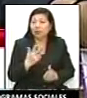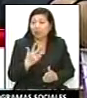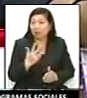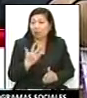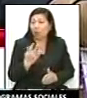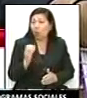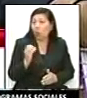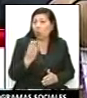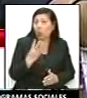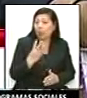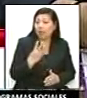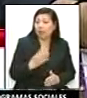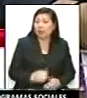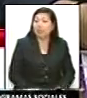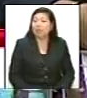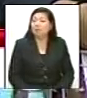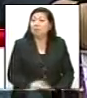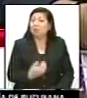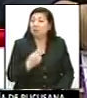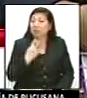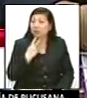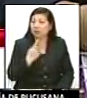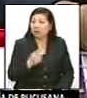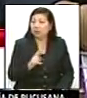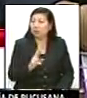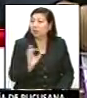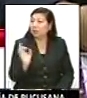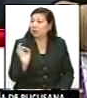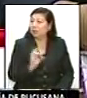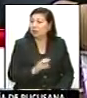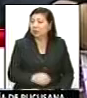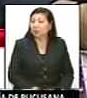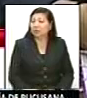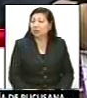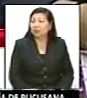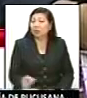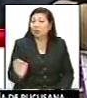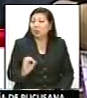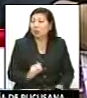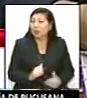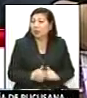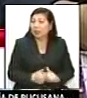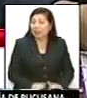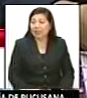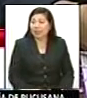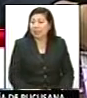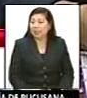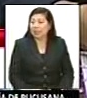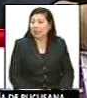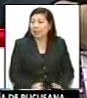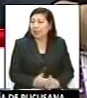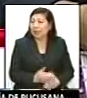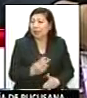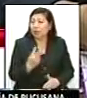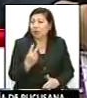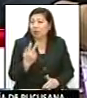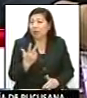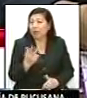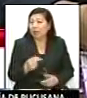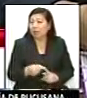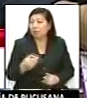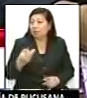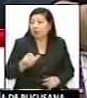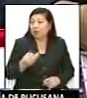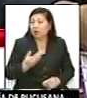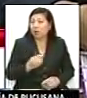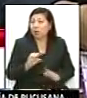cuatro, como ustedes han podido dar cuenta. Nunca, o casi nunca, hay coincidencia entre dos o tres especialistas en el